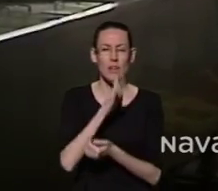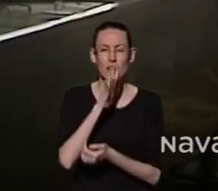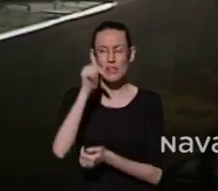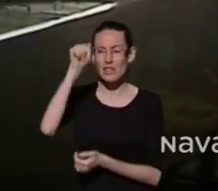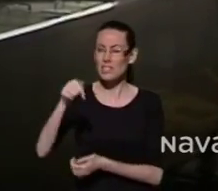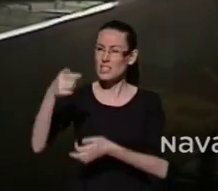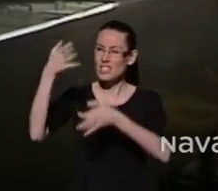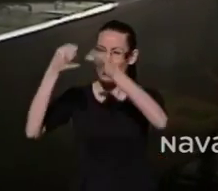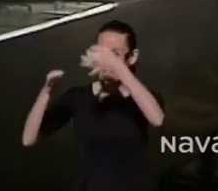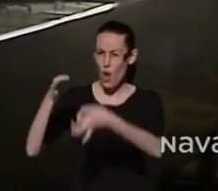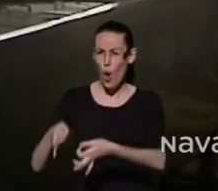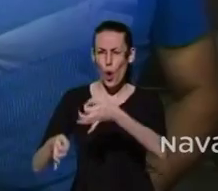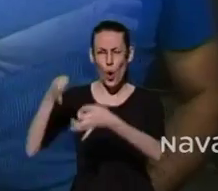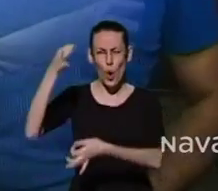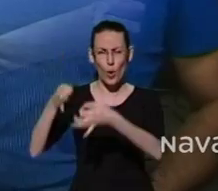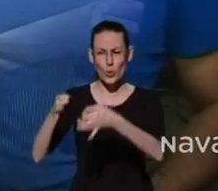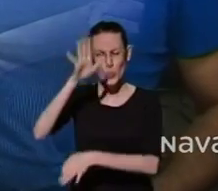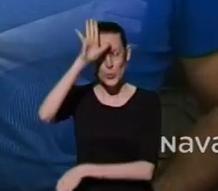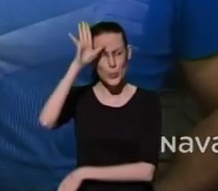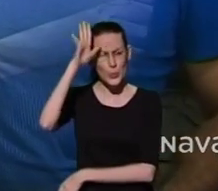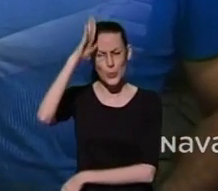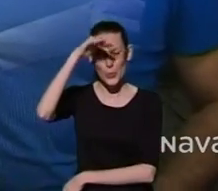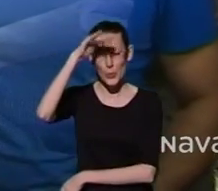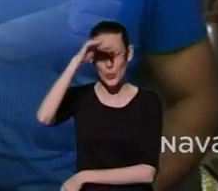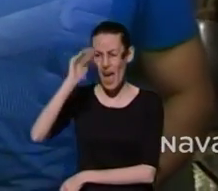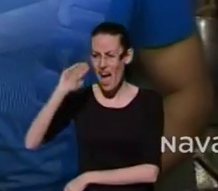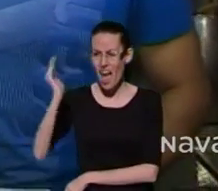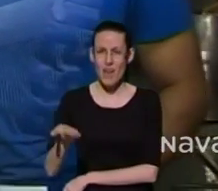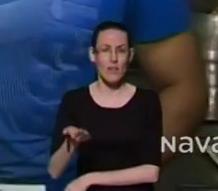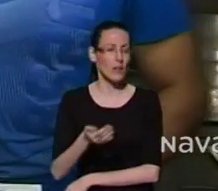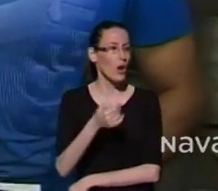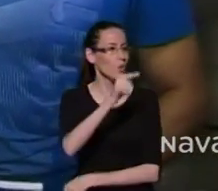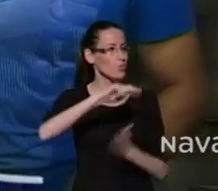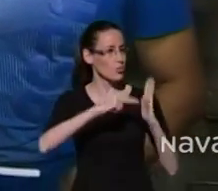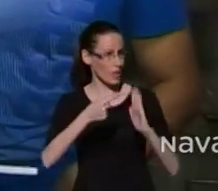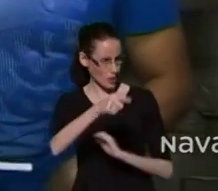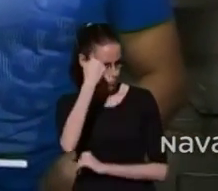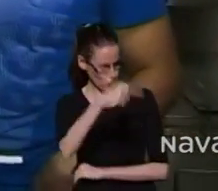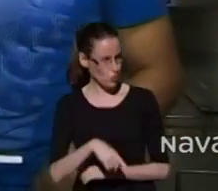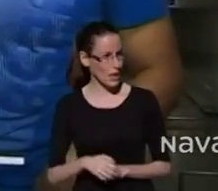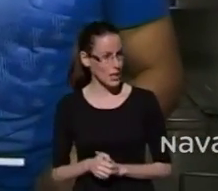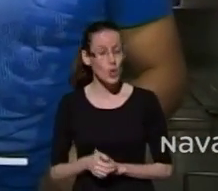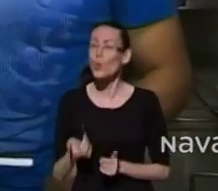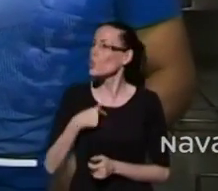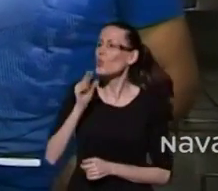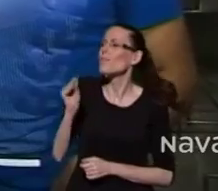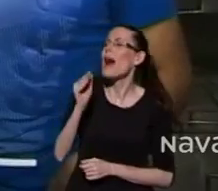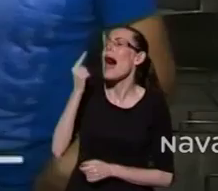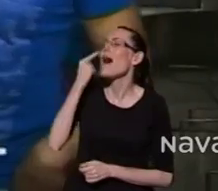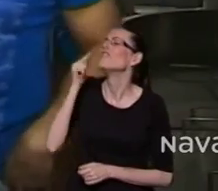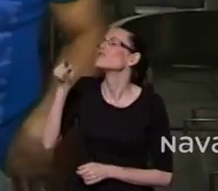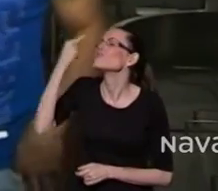siendo muy caluroso? Pues no, bueno, eso tú como técnica deberías de saberlo, ¿no? No, yo te estoy preguntando para saber si tú lo